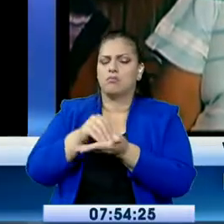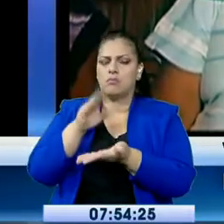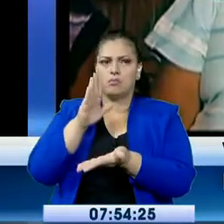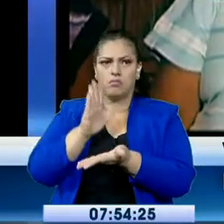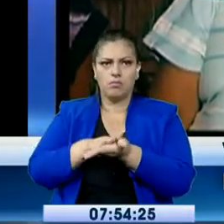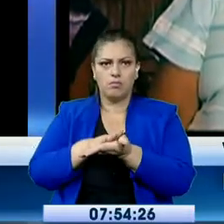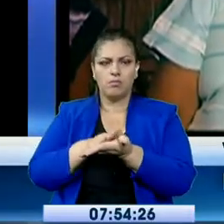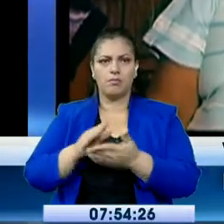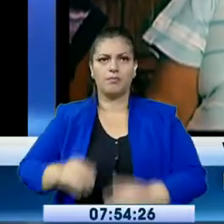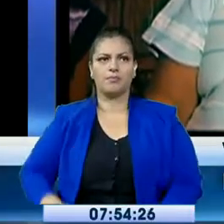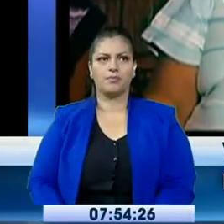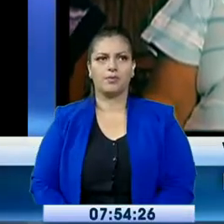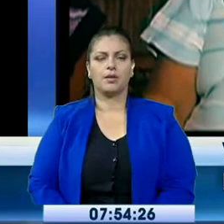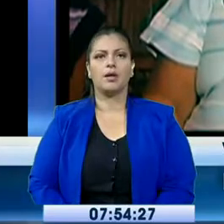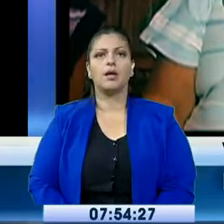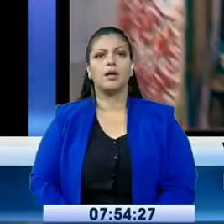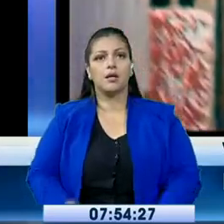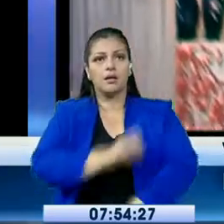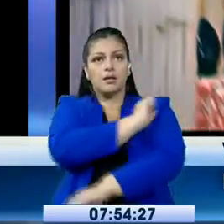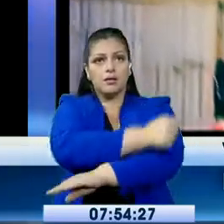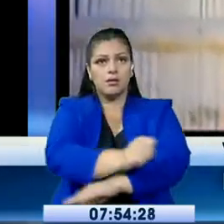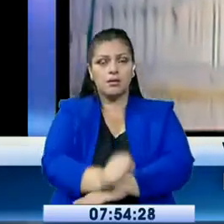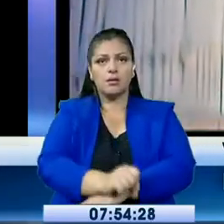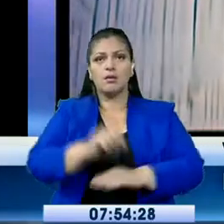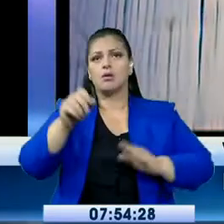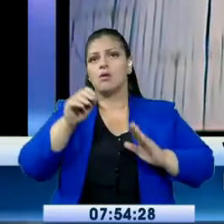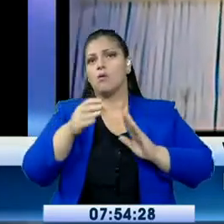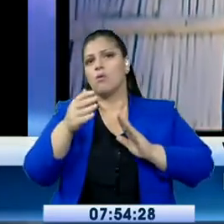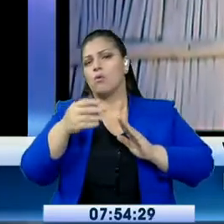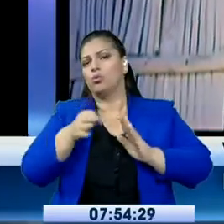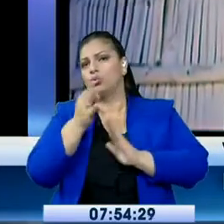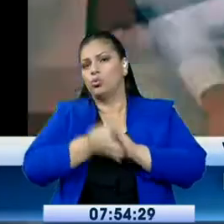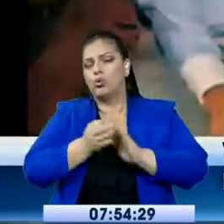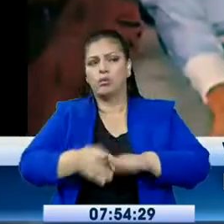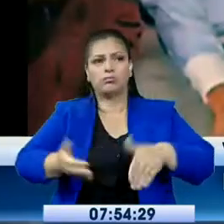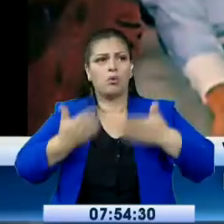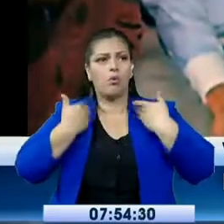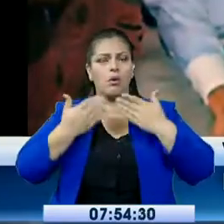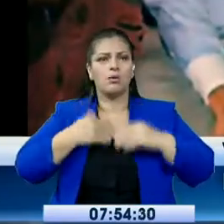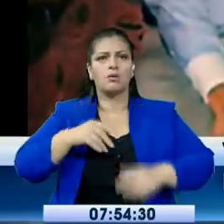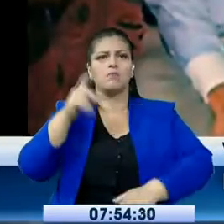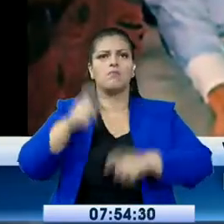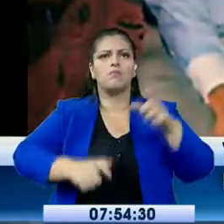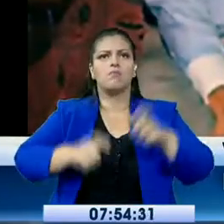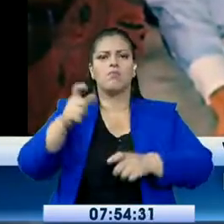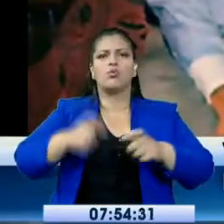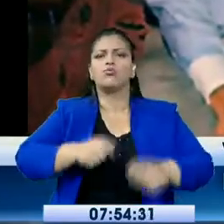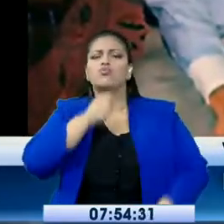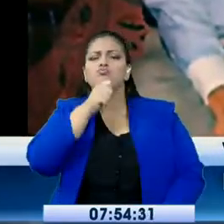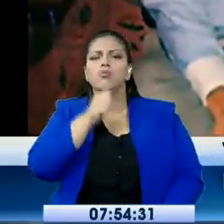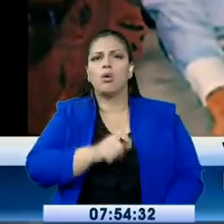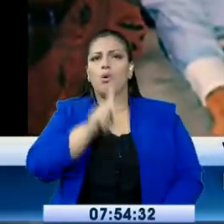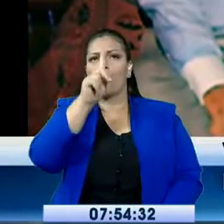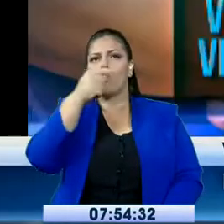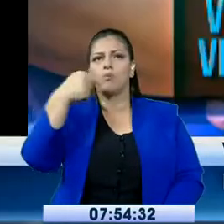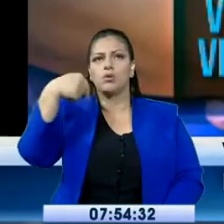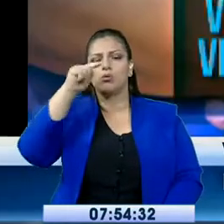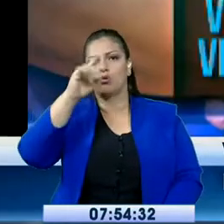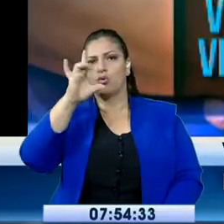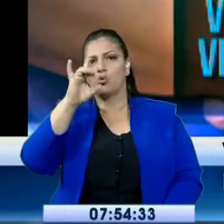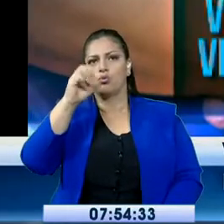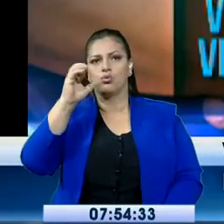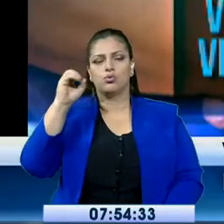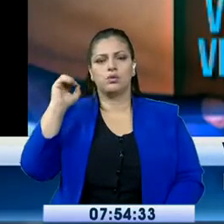1.164.000. En zona 8, a nivel nacional, más de 17 millones. Para comunicarse con Luis Humberto pueden llamar